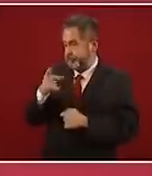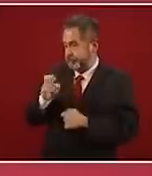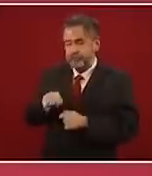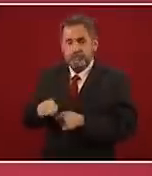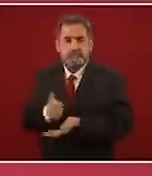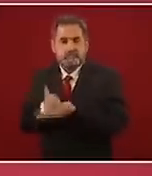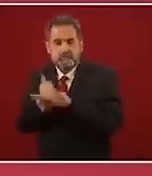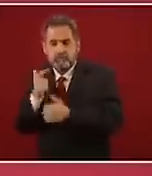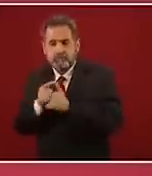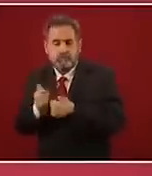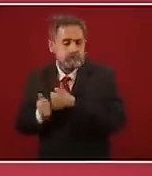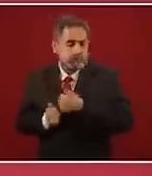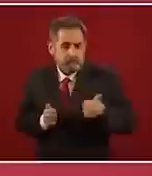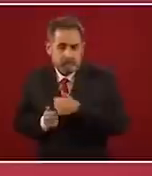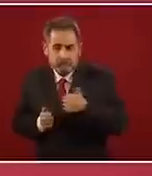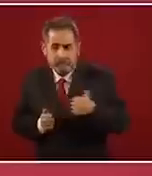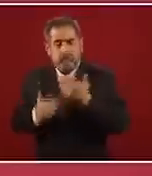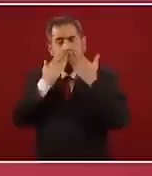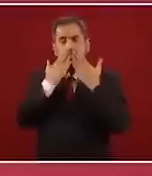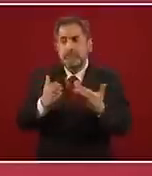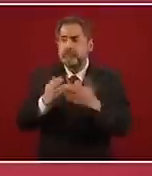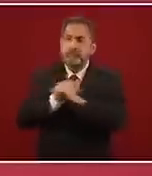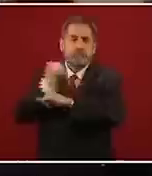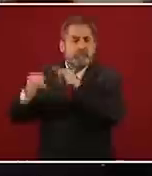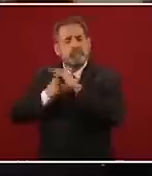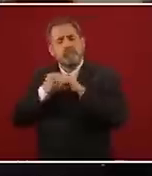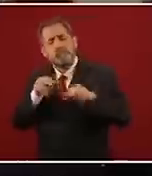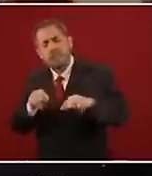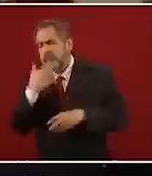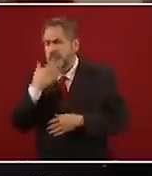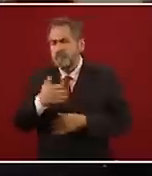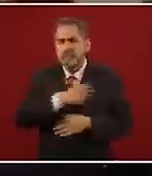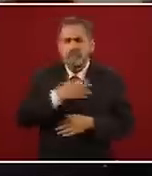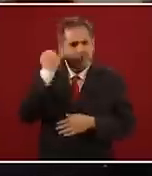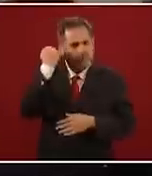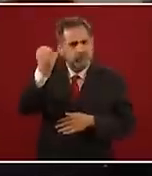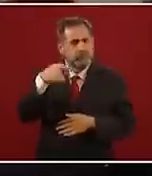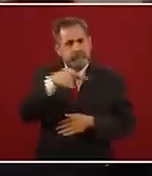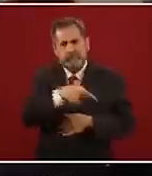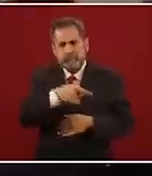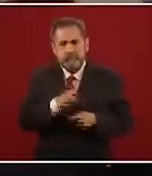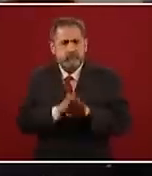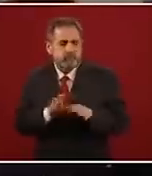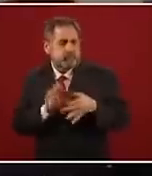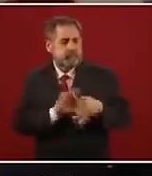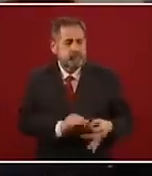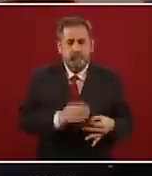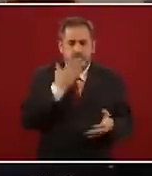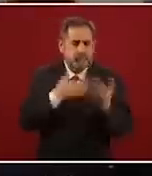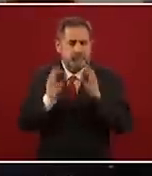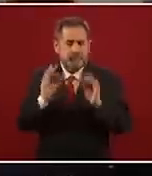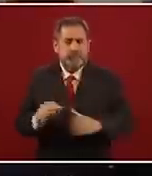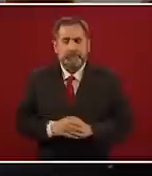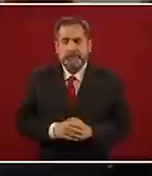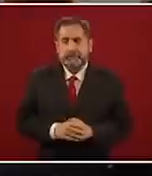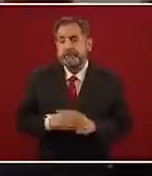por especialistas y organizaciones internacionales dedicadas a este tema de la salud reproductiva como un elemento exitoso.